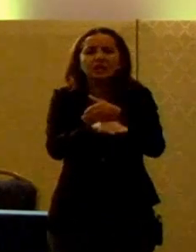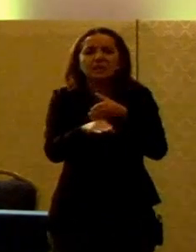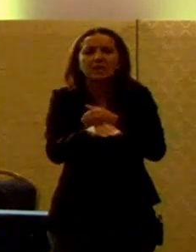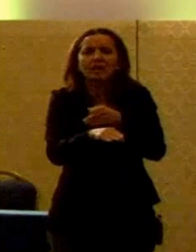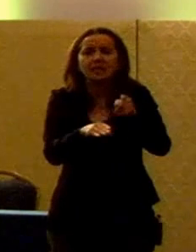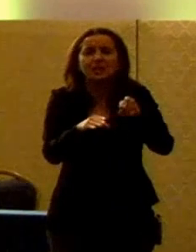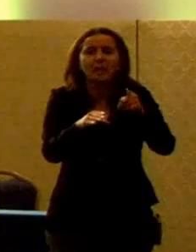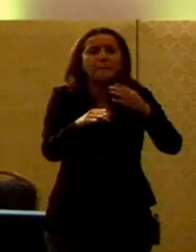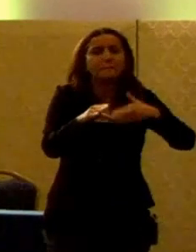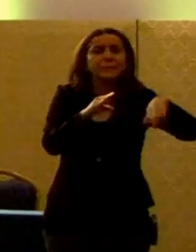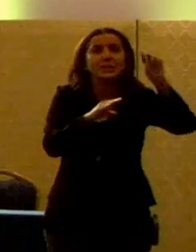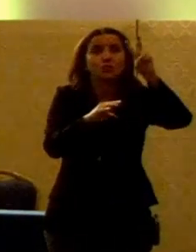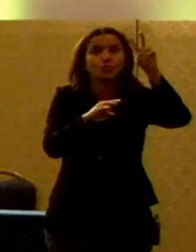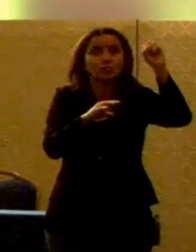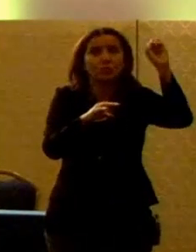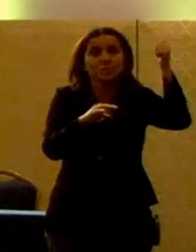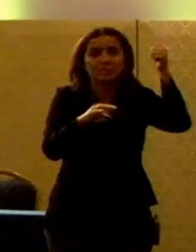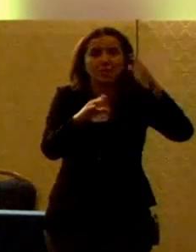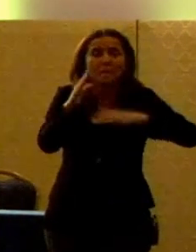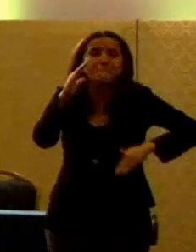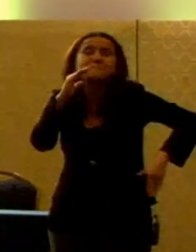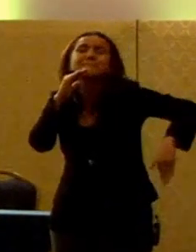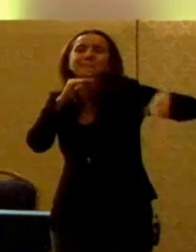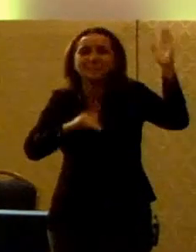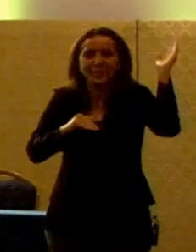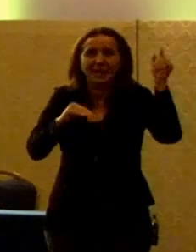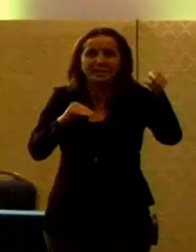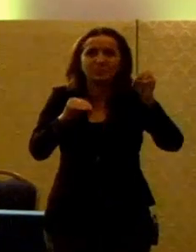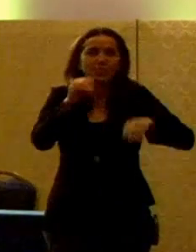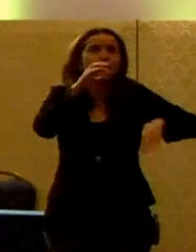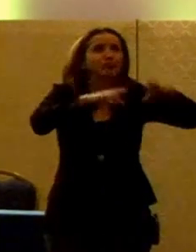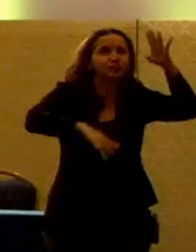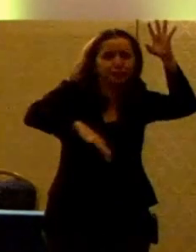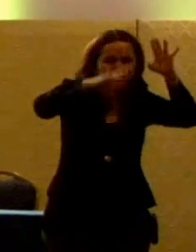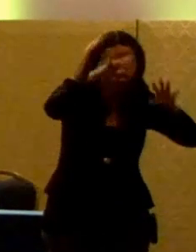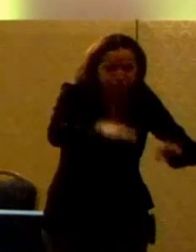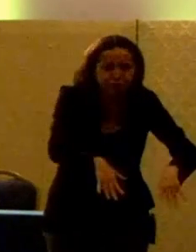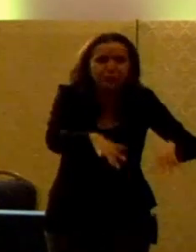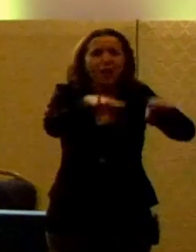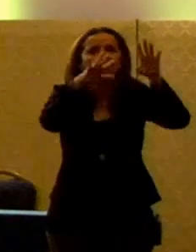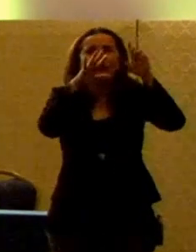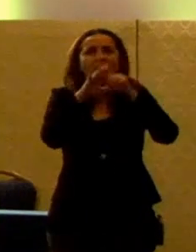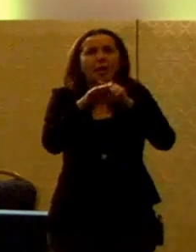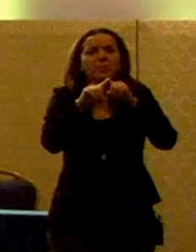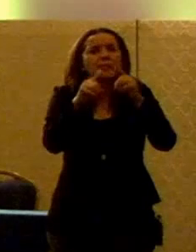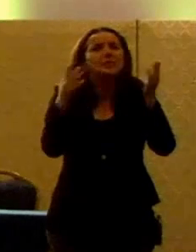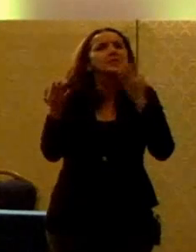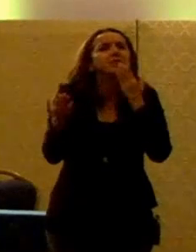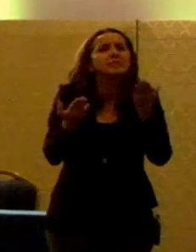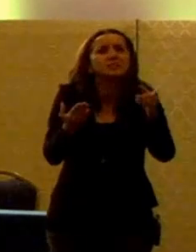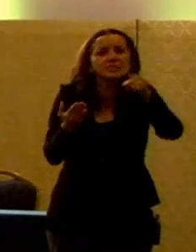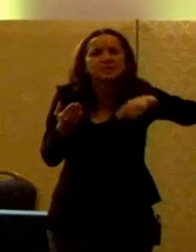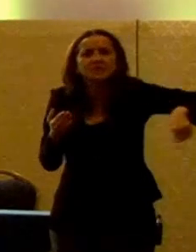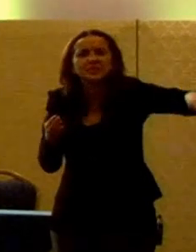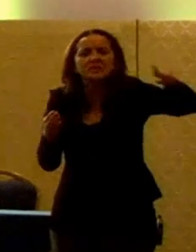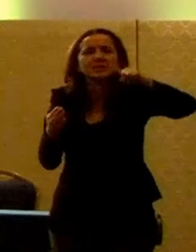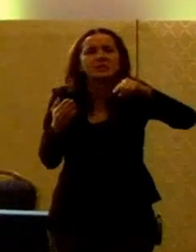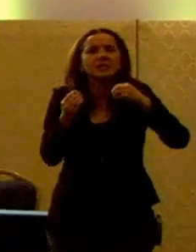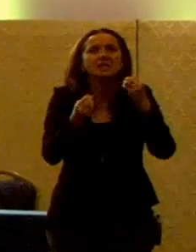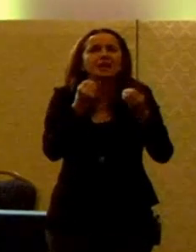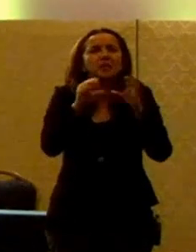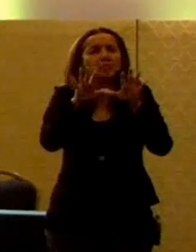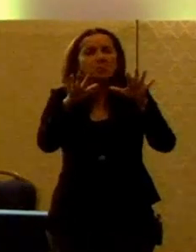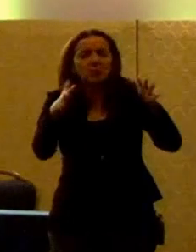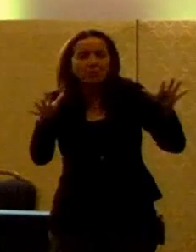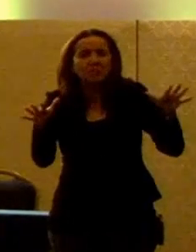más. Sin embargo, aquí hace falta considerar que hay detrás de toda la parte de inversión en las obras que les presentaba. Estoy hablando de alrededor de